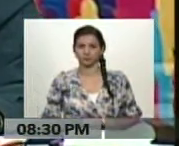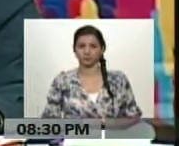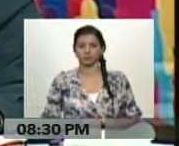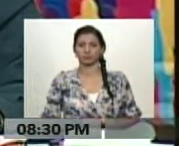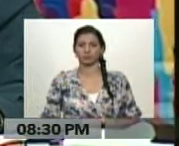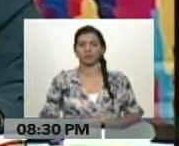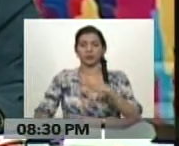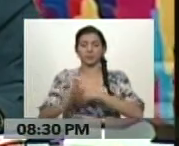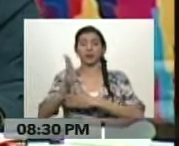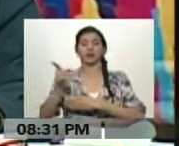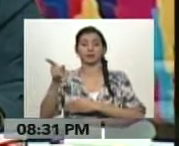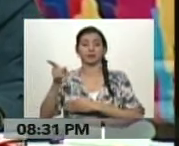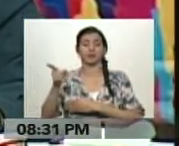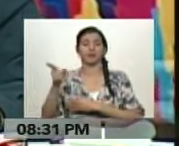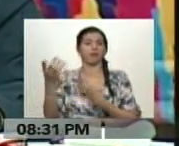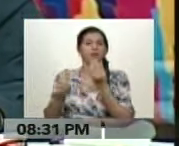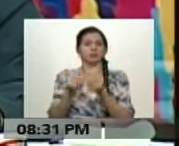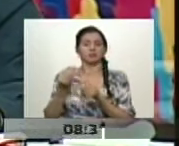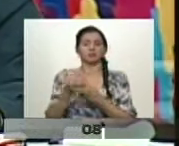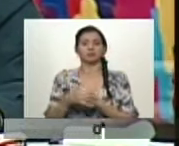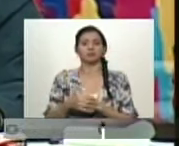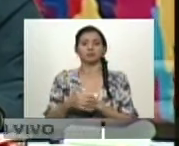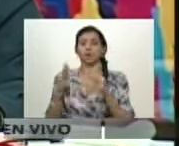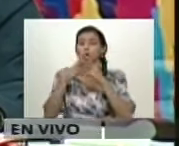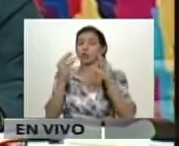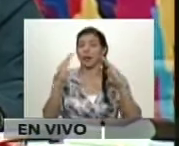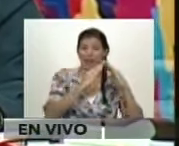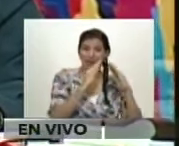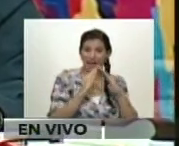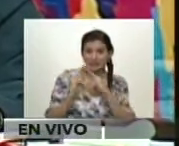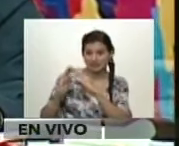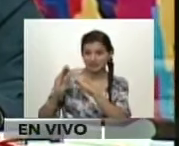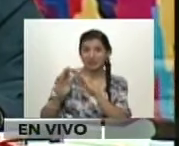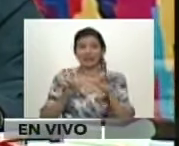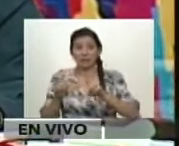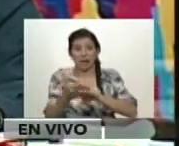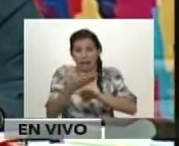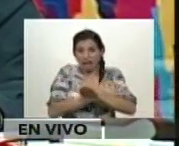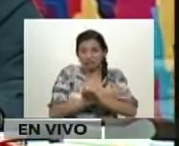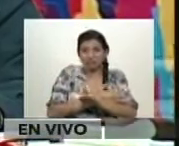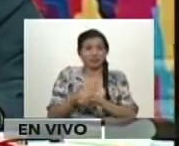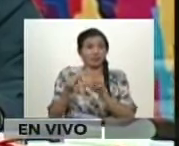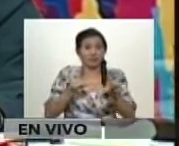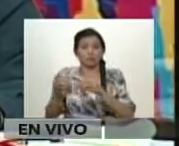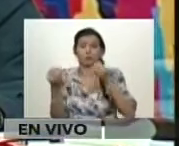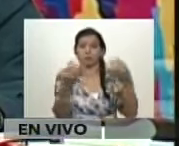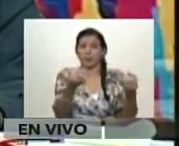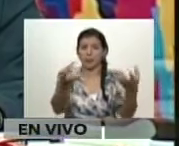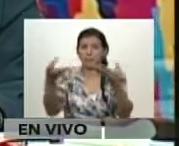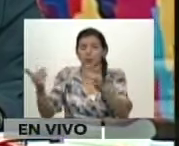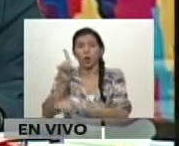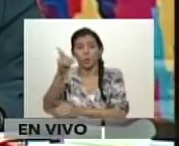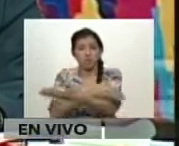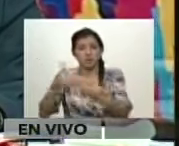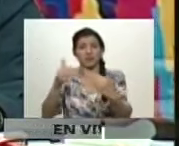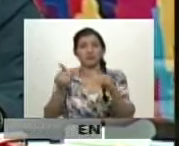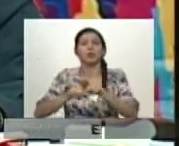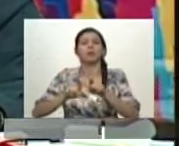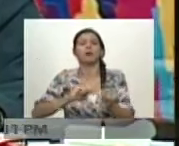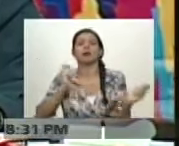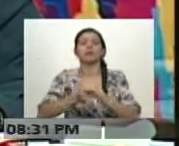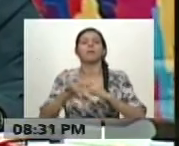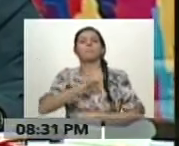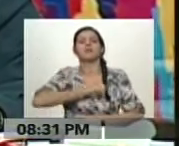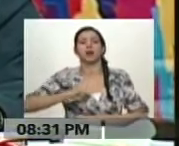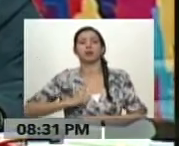irían a privatizar todas las viviendas que hemos entregado, 1 millón de viviendas. Irían